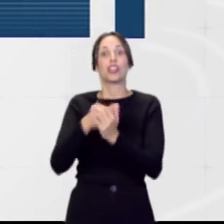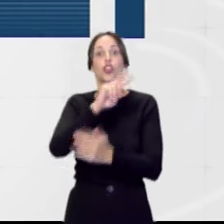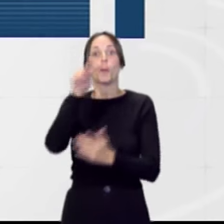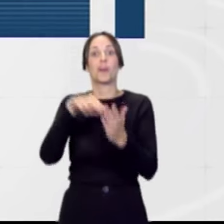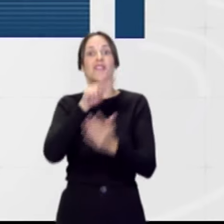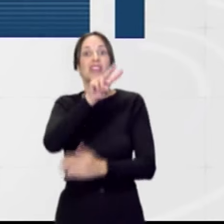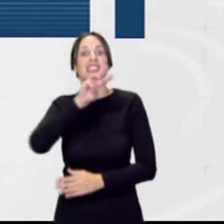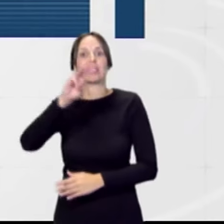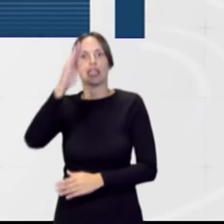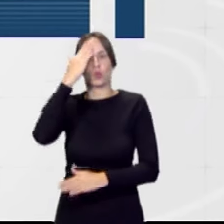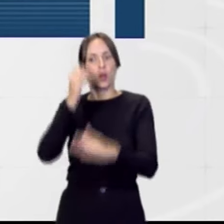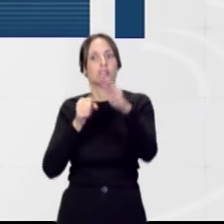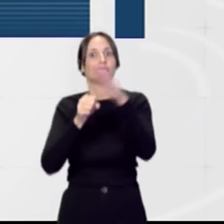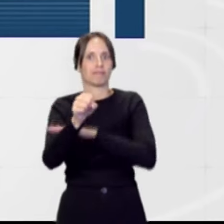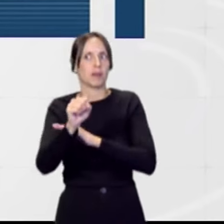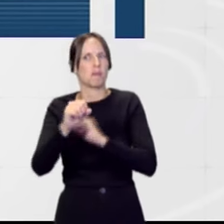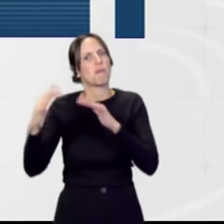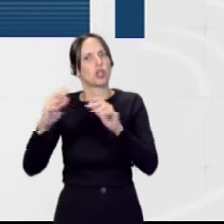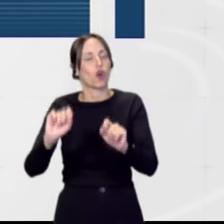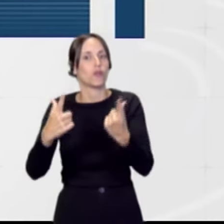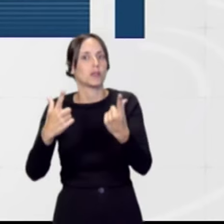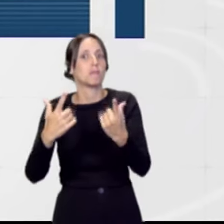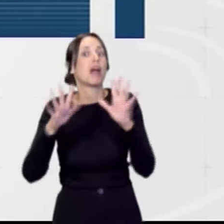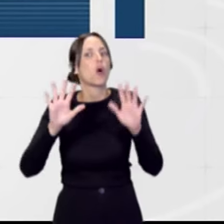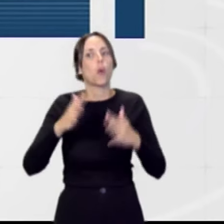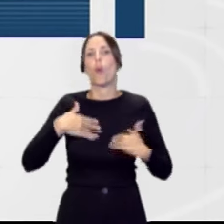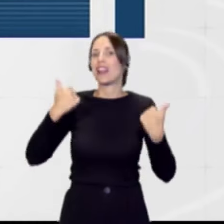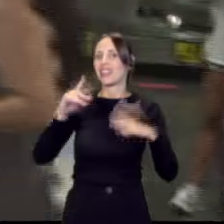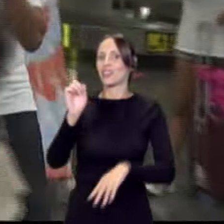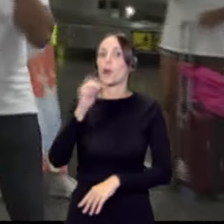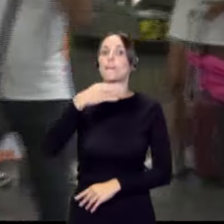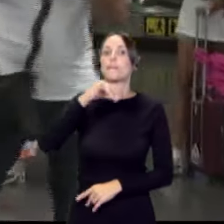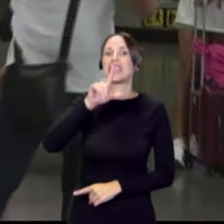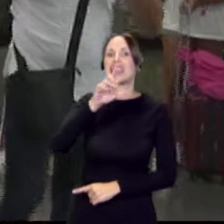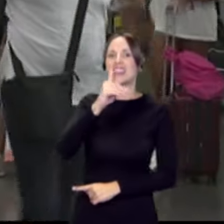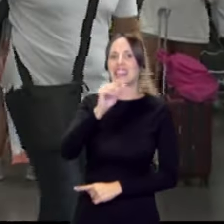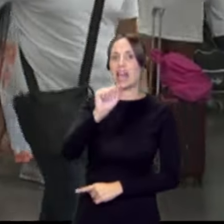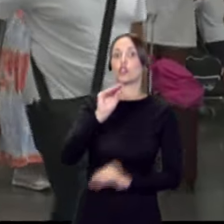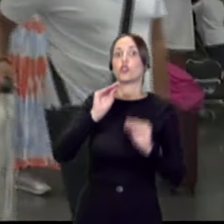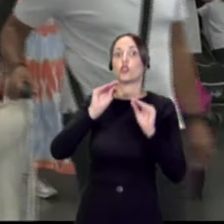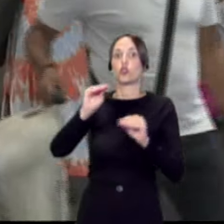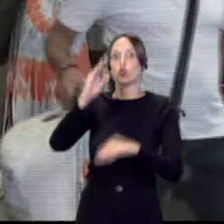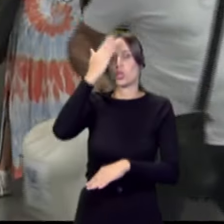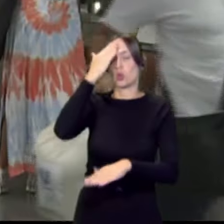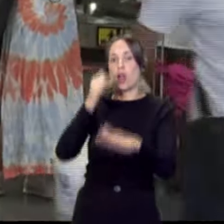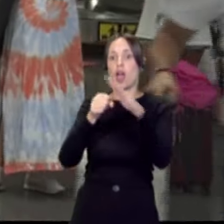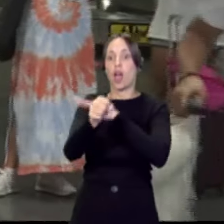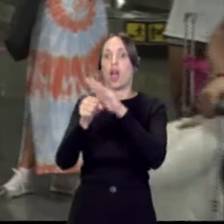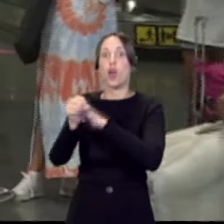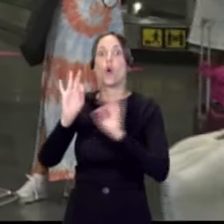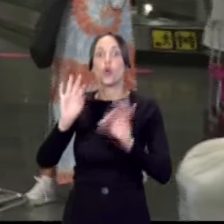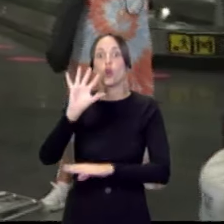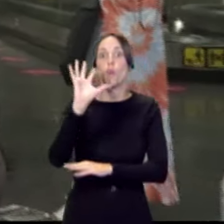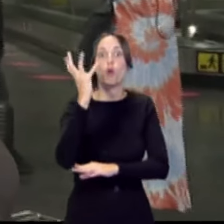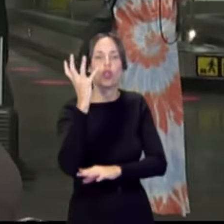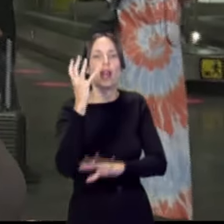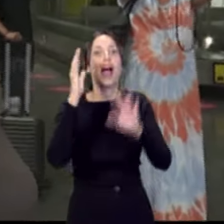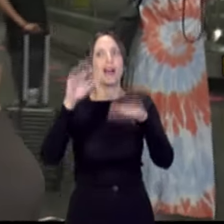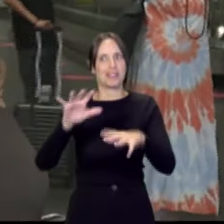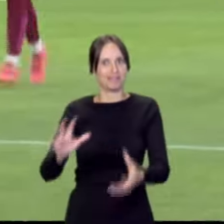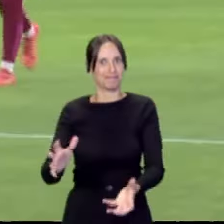en partido oficial. Y no fue en un escenario cualquiera. Jorge Vilda la incluyó en sus 3 primeros 11 en el Mundial que precisamente terminó conquistando